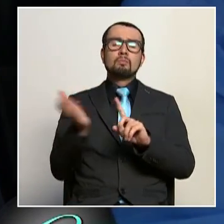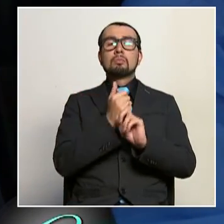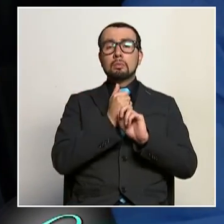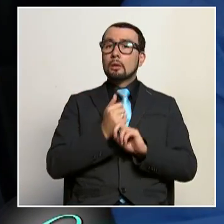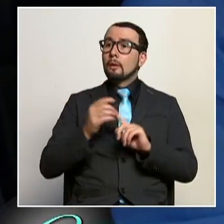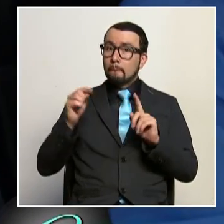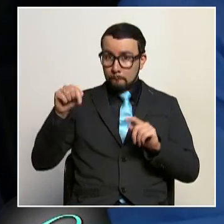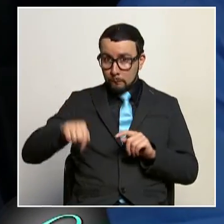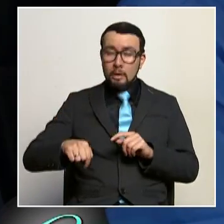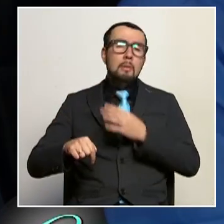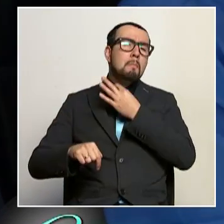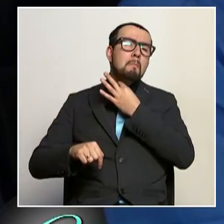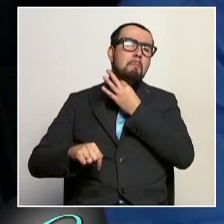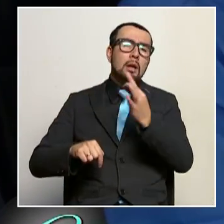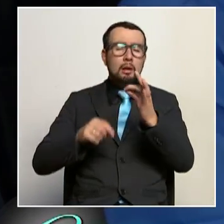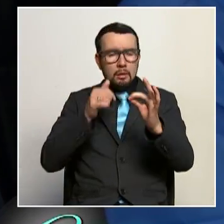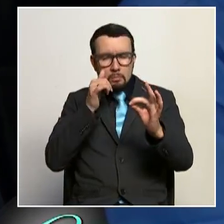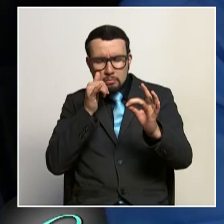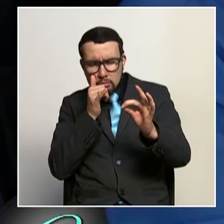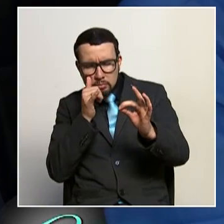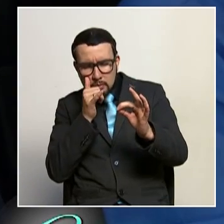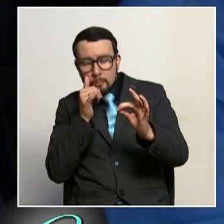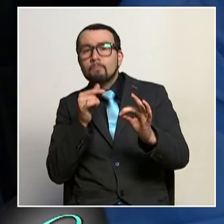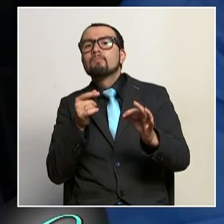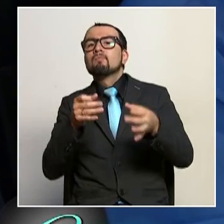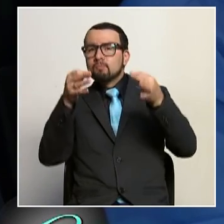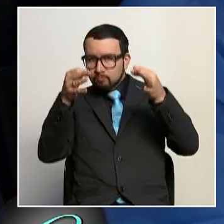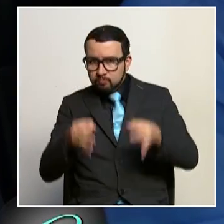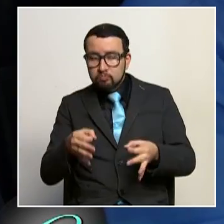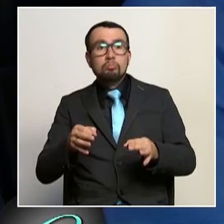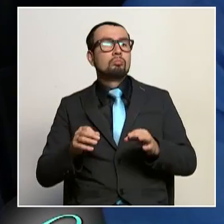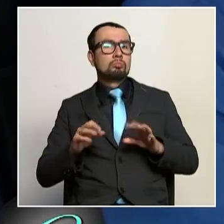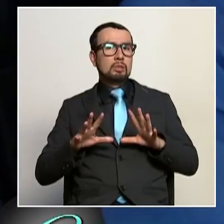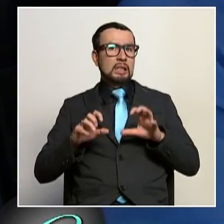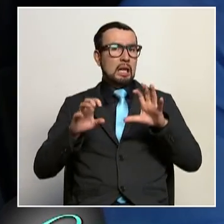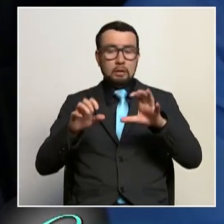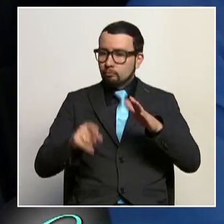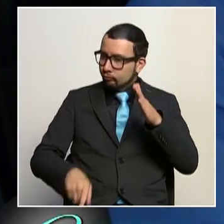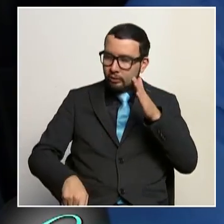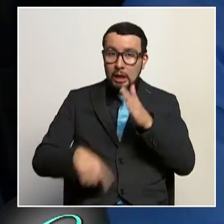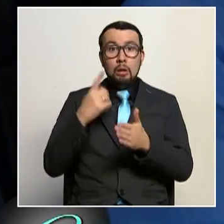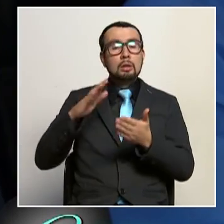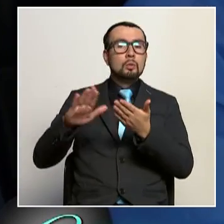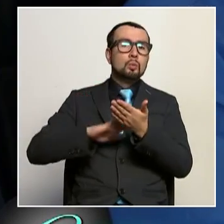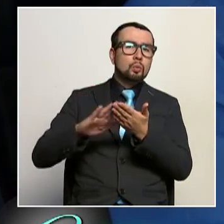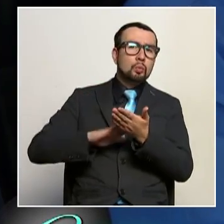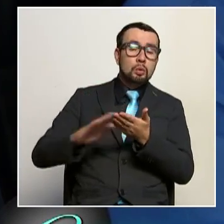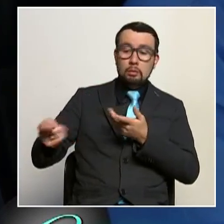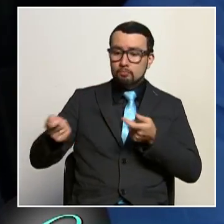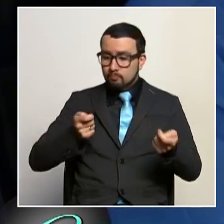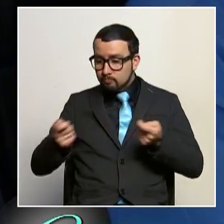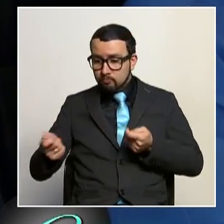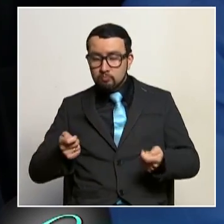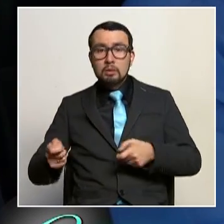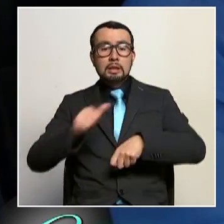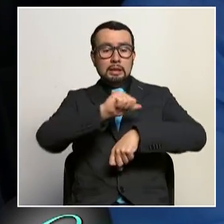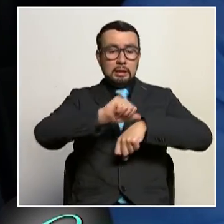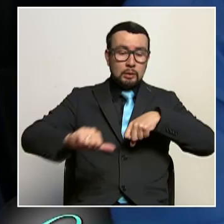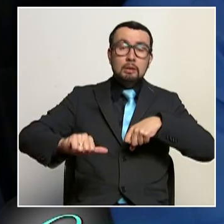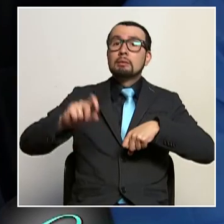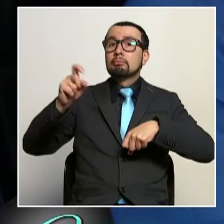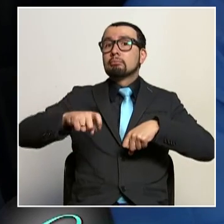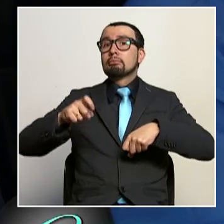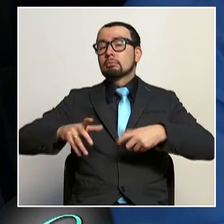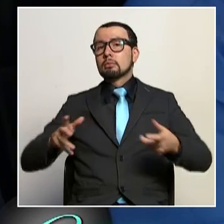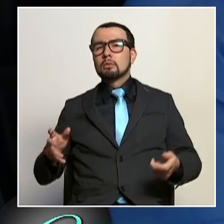hacemos la biopsia y certificamos de que es un cáncer y que hay que inmediatamente tomar una acción quirúrgica.